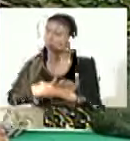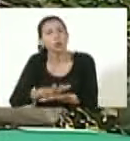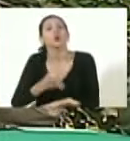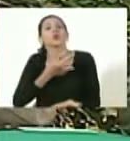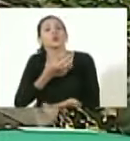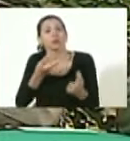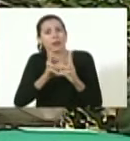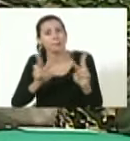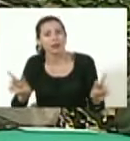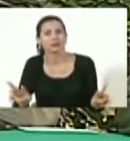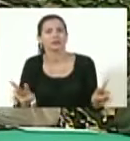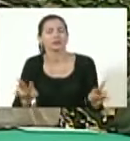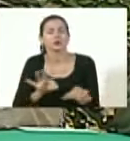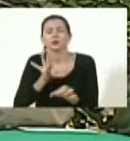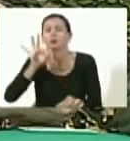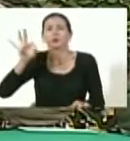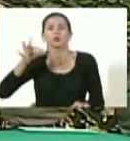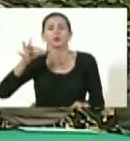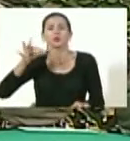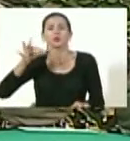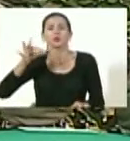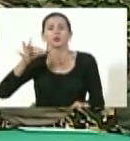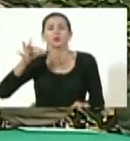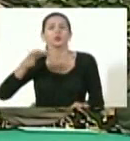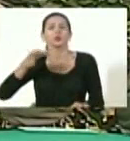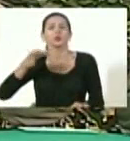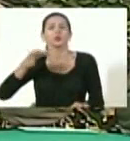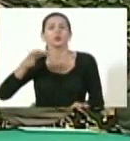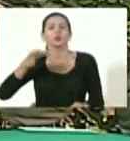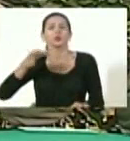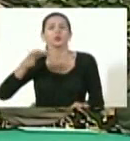Lleno de espiritualidad y de amor, como